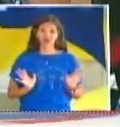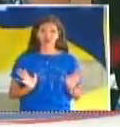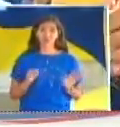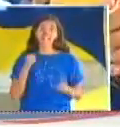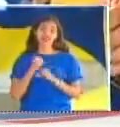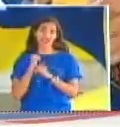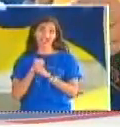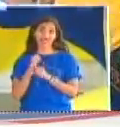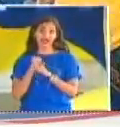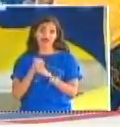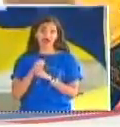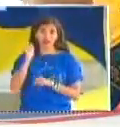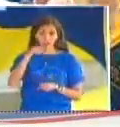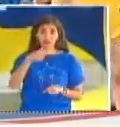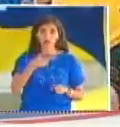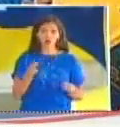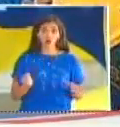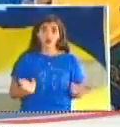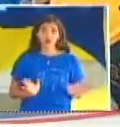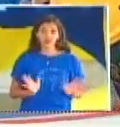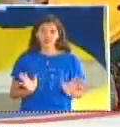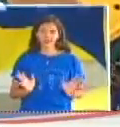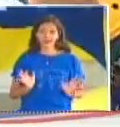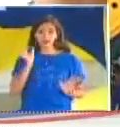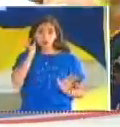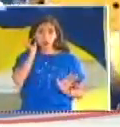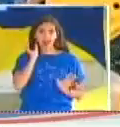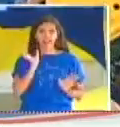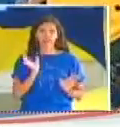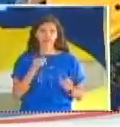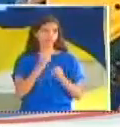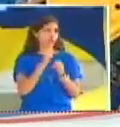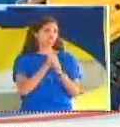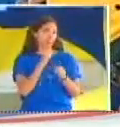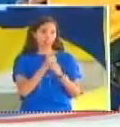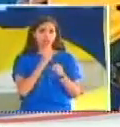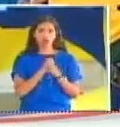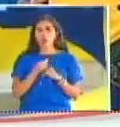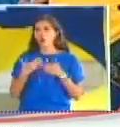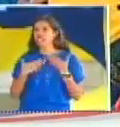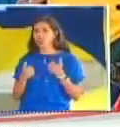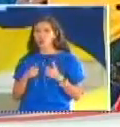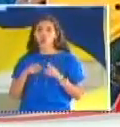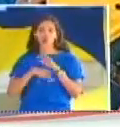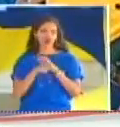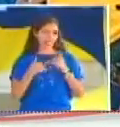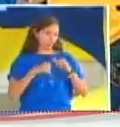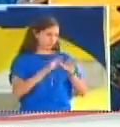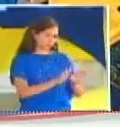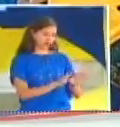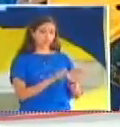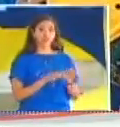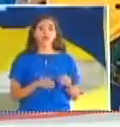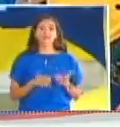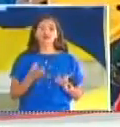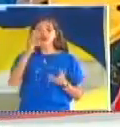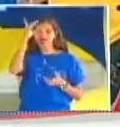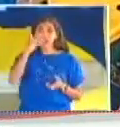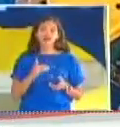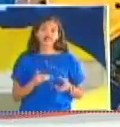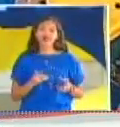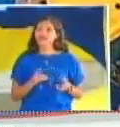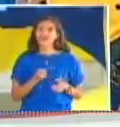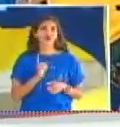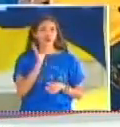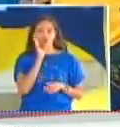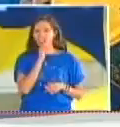van a asumir responsabilidades como trabajadoras o irse a sus chequeos de salud, y en cambio cuando existe la discapacidad, esto